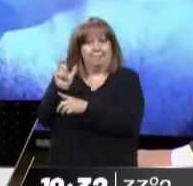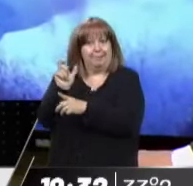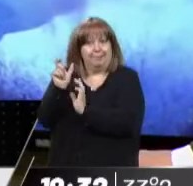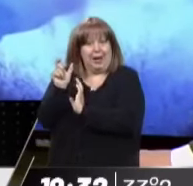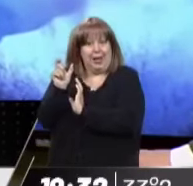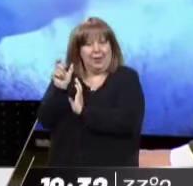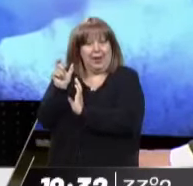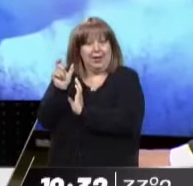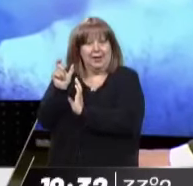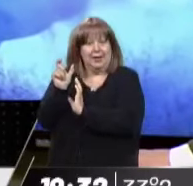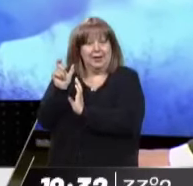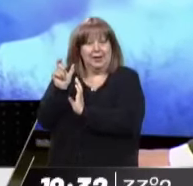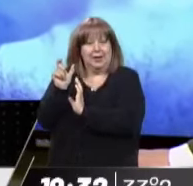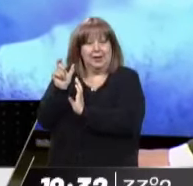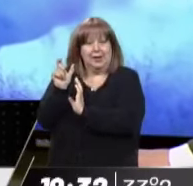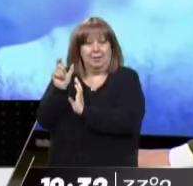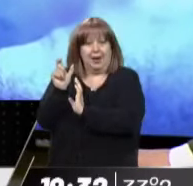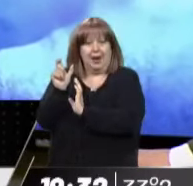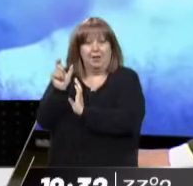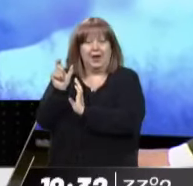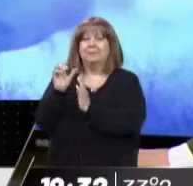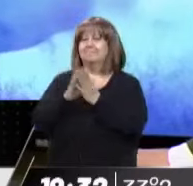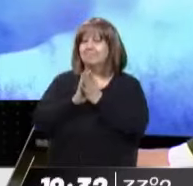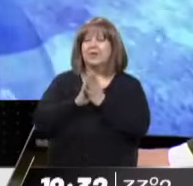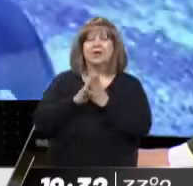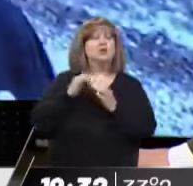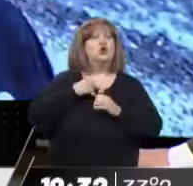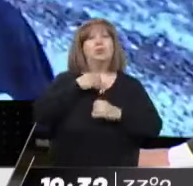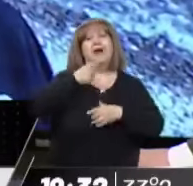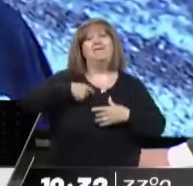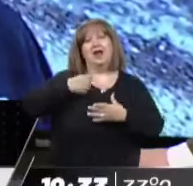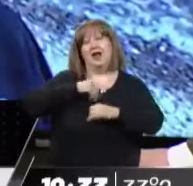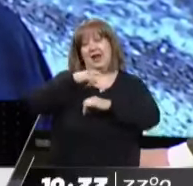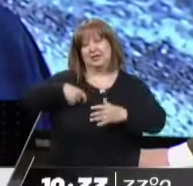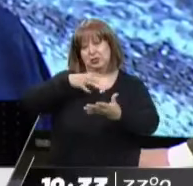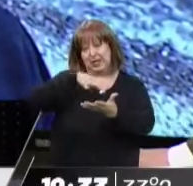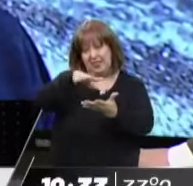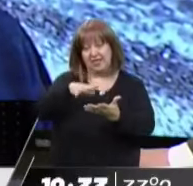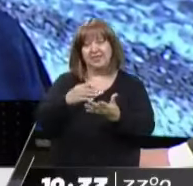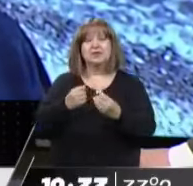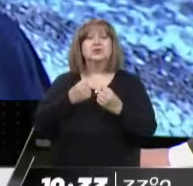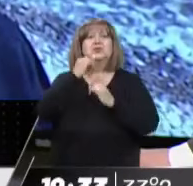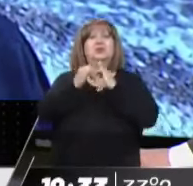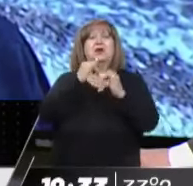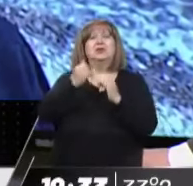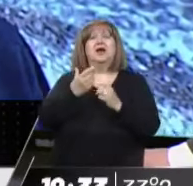presunto asesino. Claro, yo quiero hablarle a la sociedad, a la gente que va a ser el jurado,